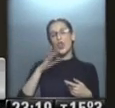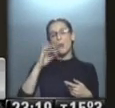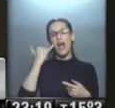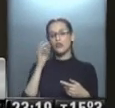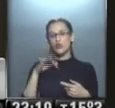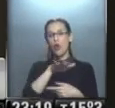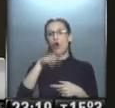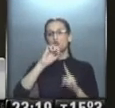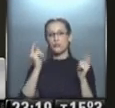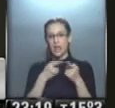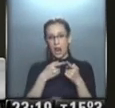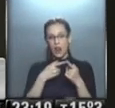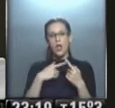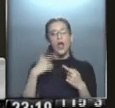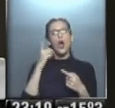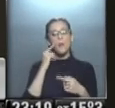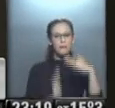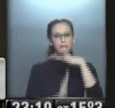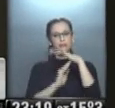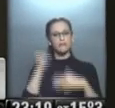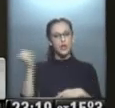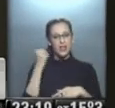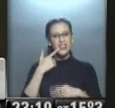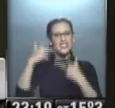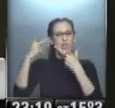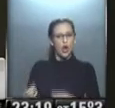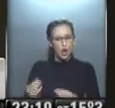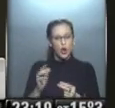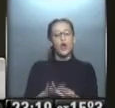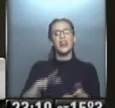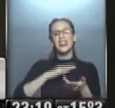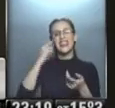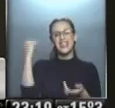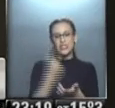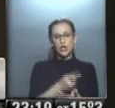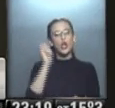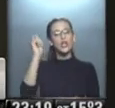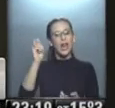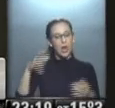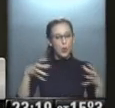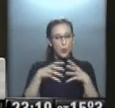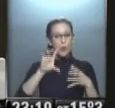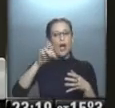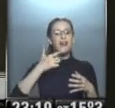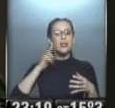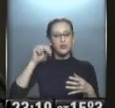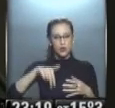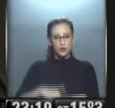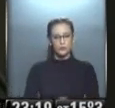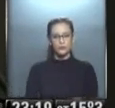tribunal rechazó el recurso de la defensa de Astiz y resolvió que la decisión la tome la Cámara de Casación.